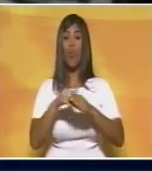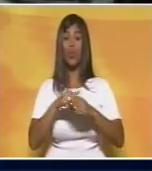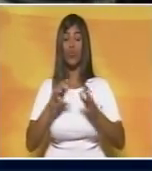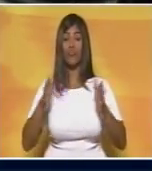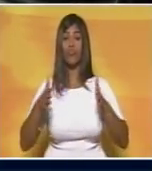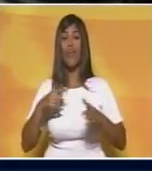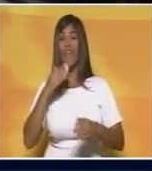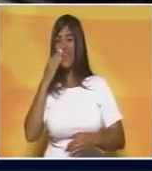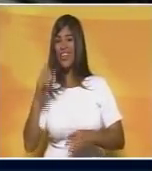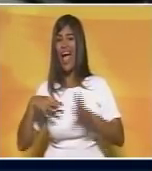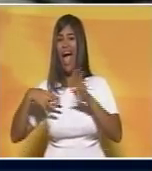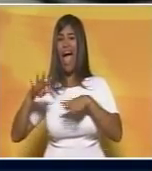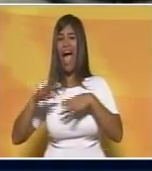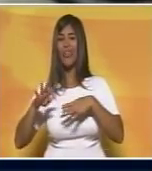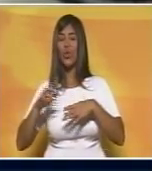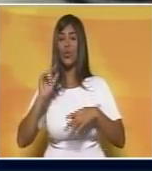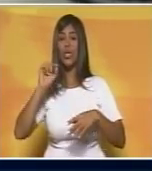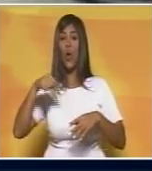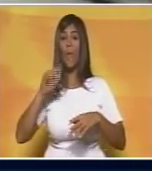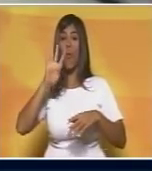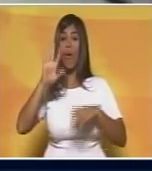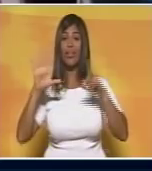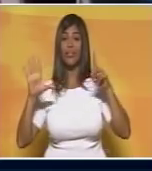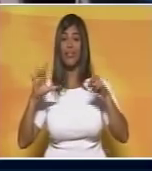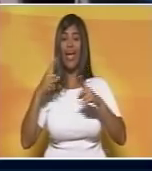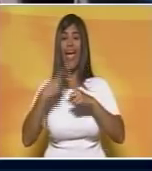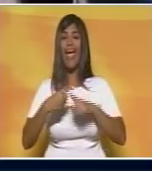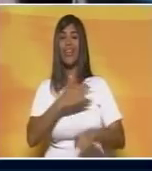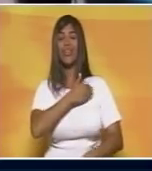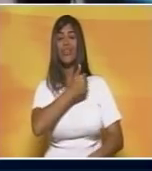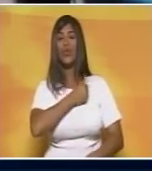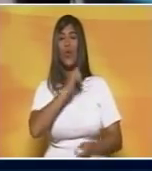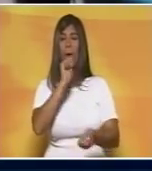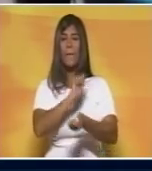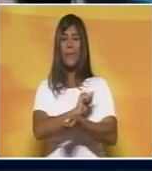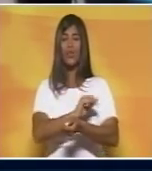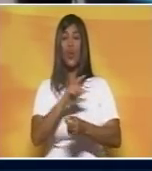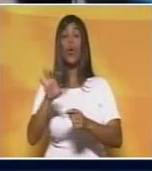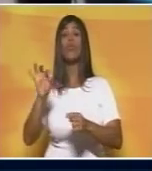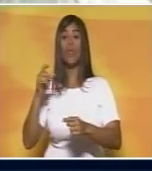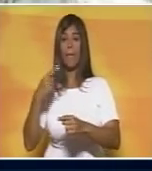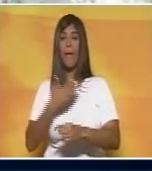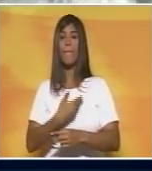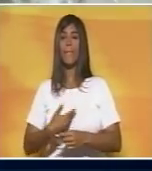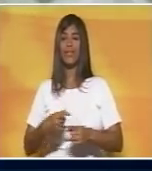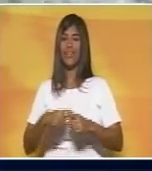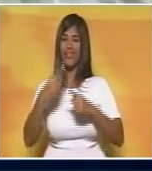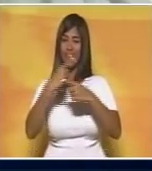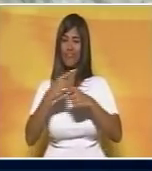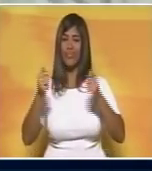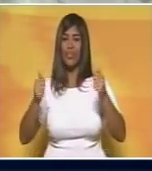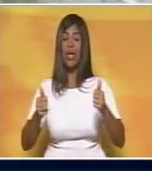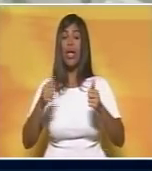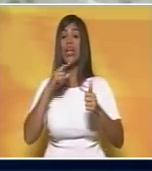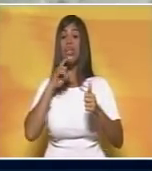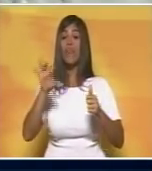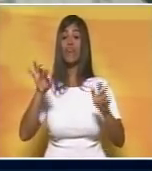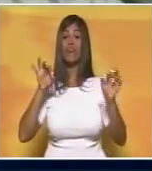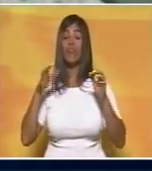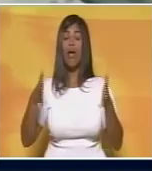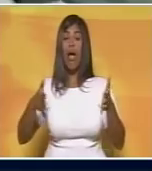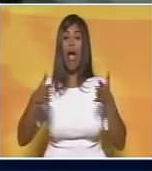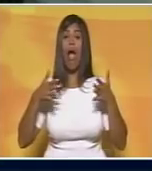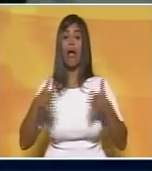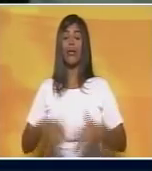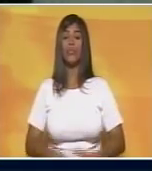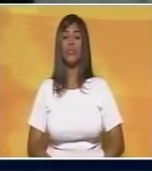a 14,46% del exdirector del sistema penitenciario y candidato del partido centro-derecha,